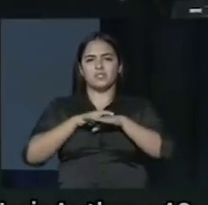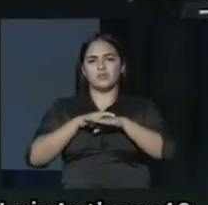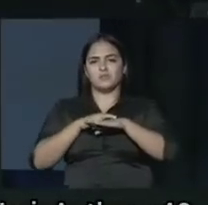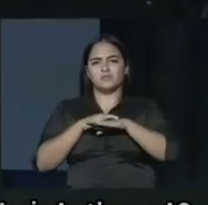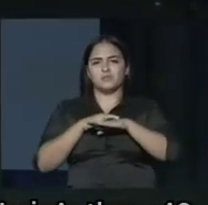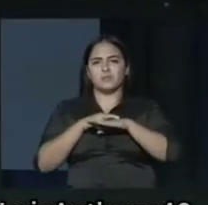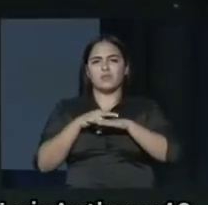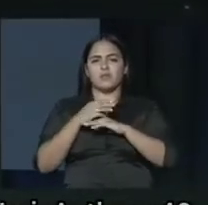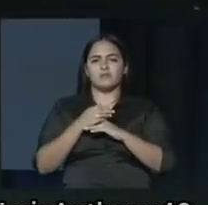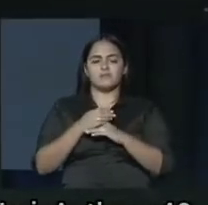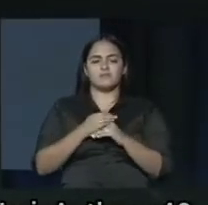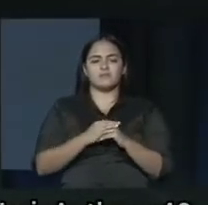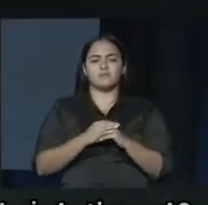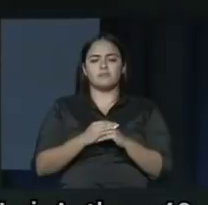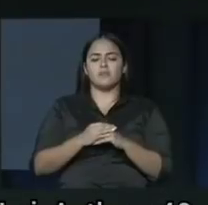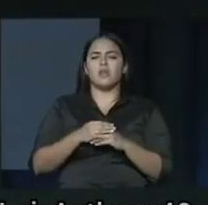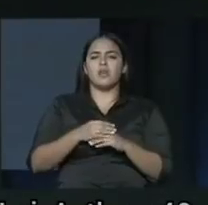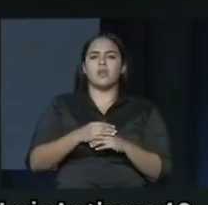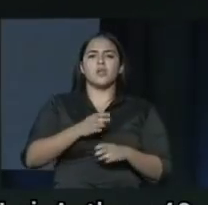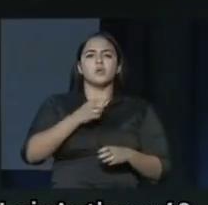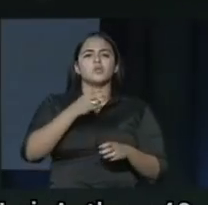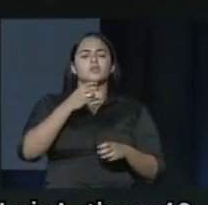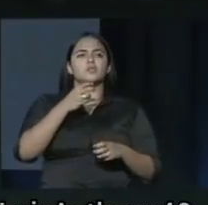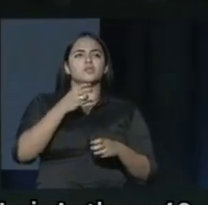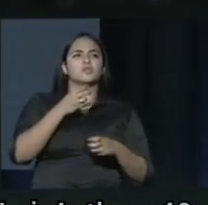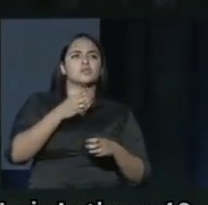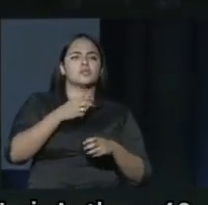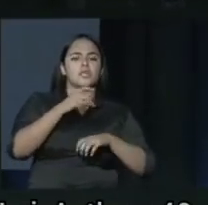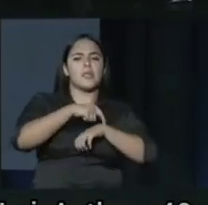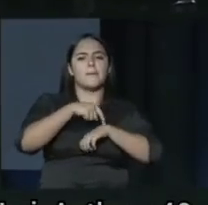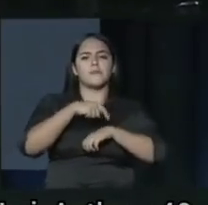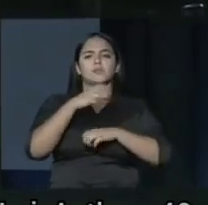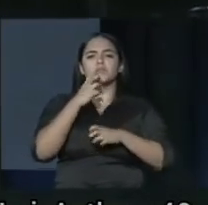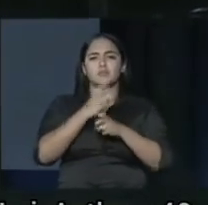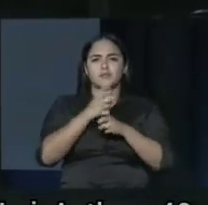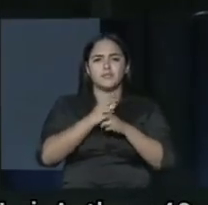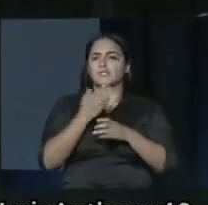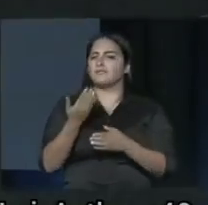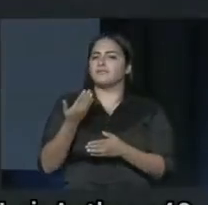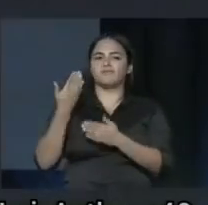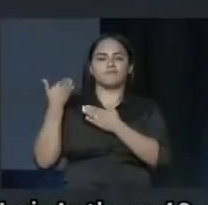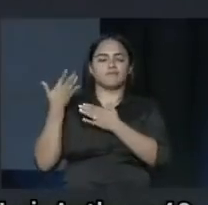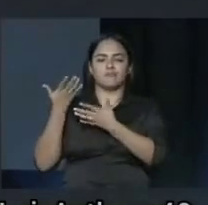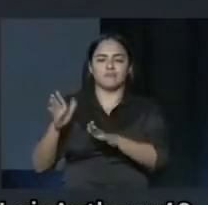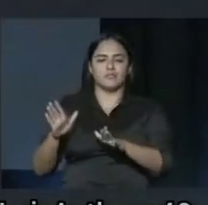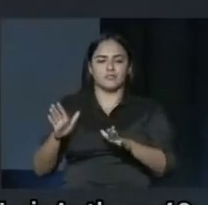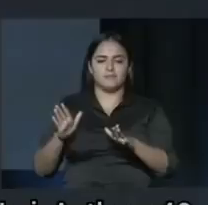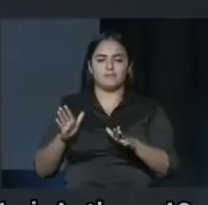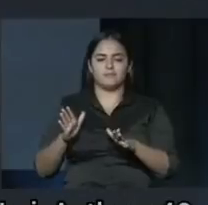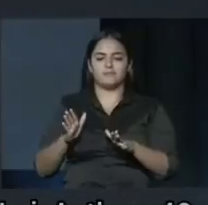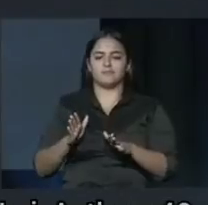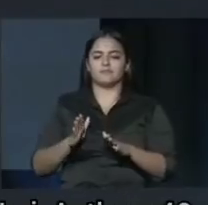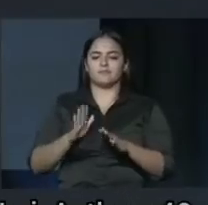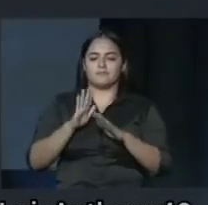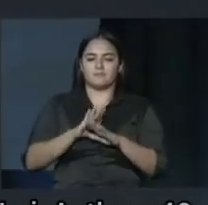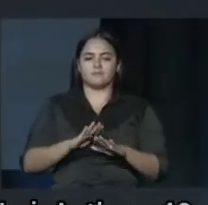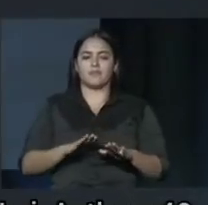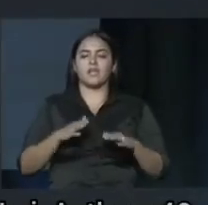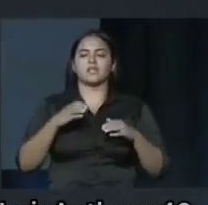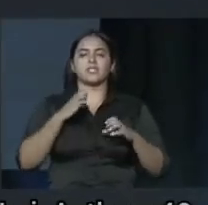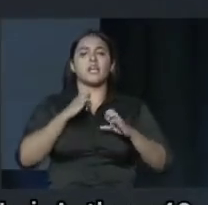Atrás quedaron los tiempos de una ciudadanía apática o pasiva. Ahora, esa energía